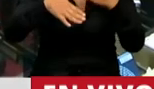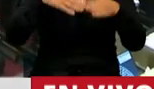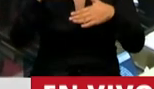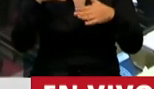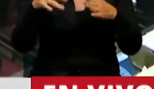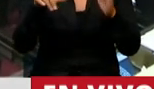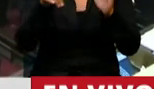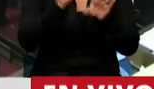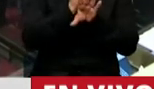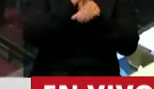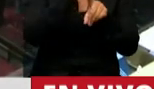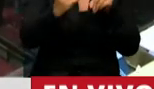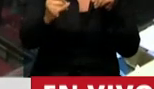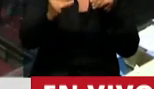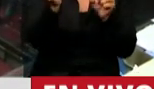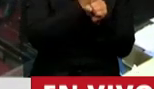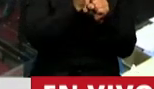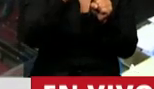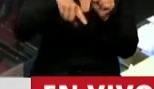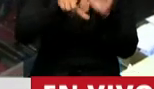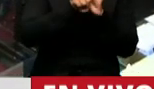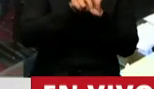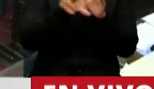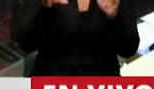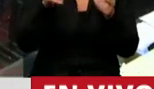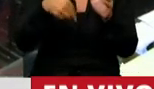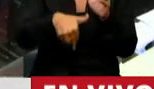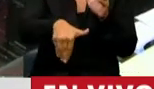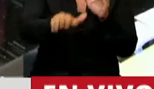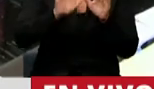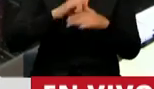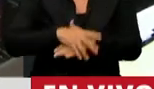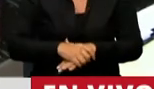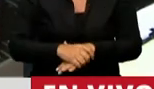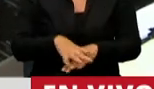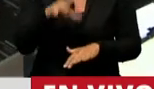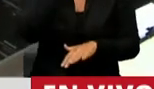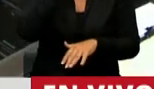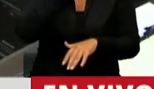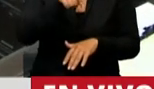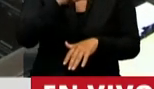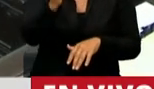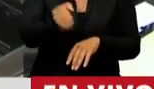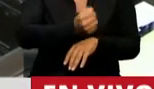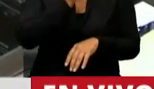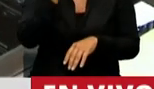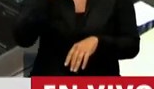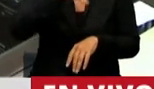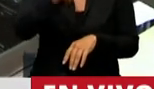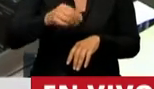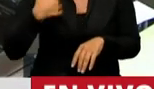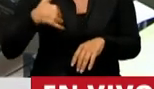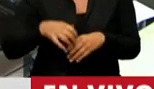de, o a la media sanción de esta ley en los próximos minutos. Creo que es un paso importante para la